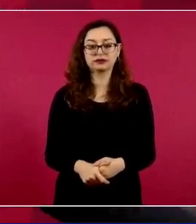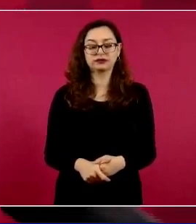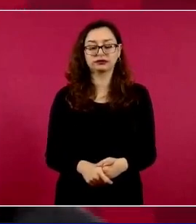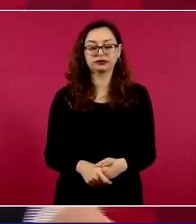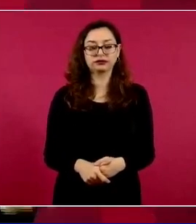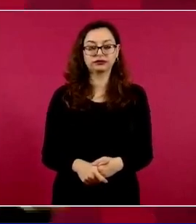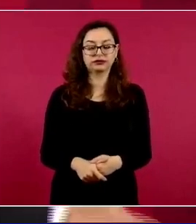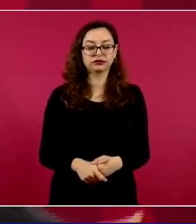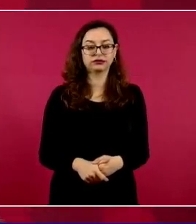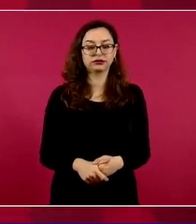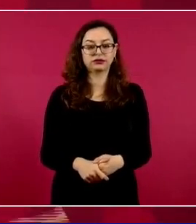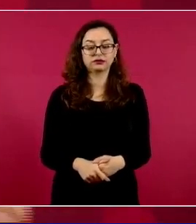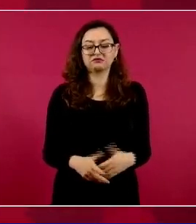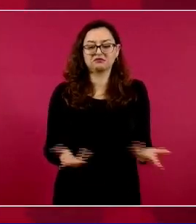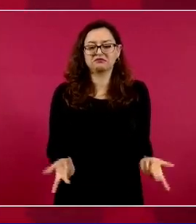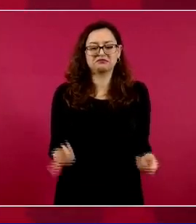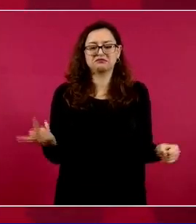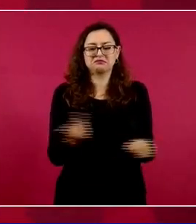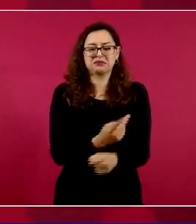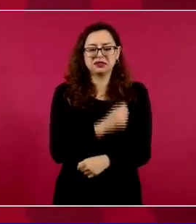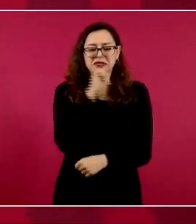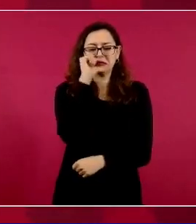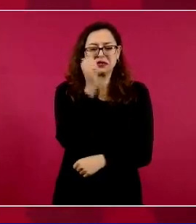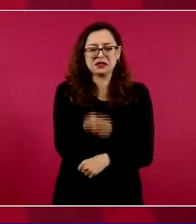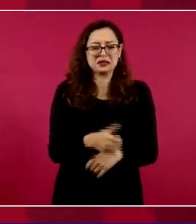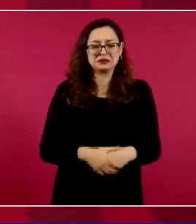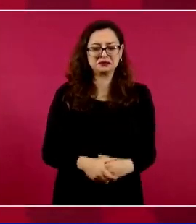Y no pasa nada.